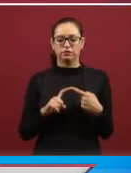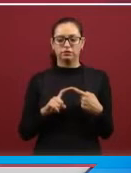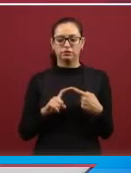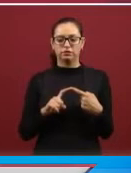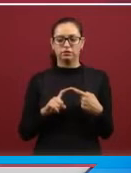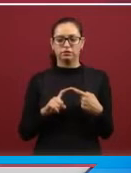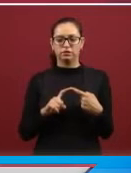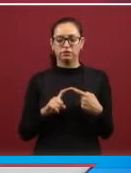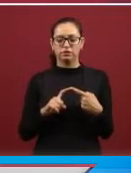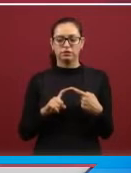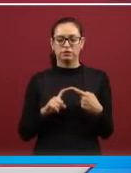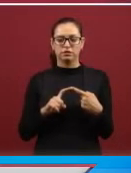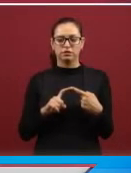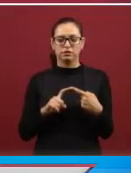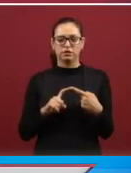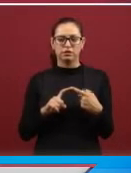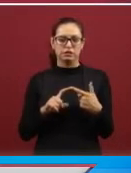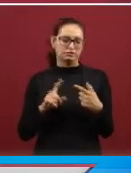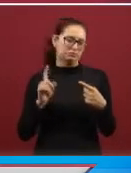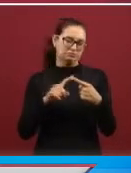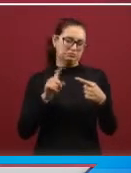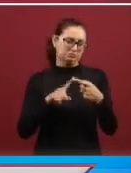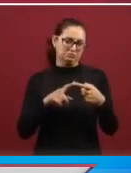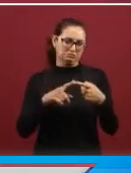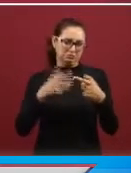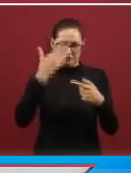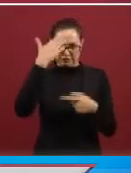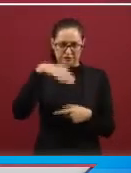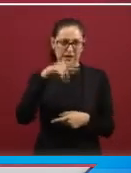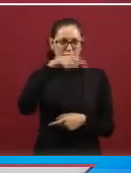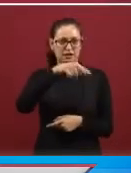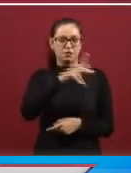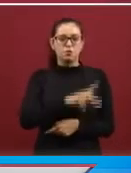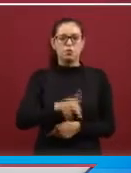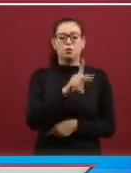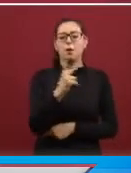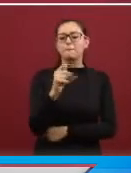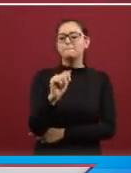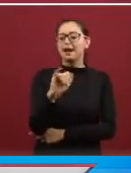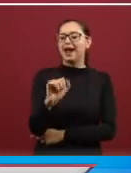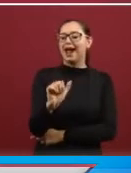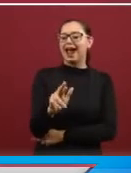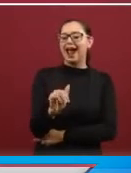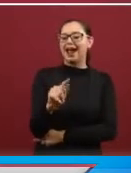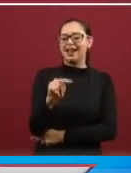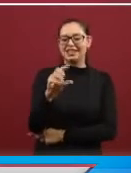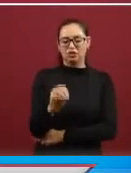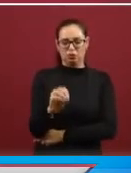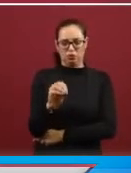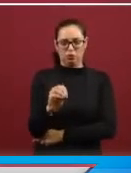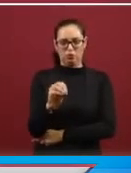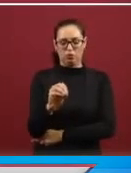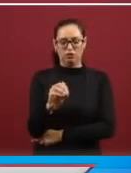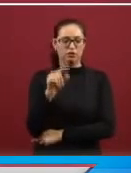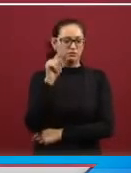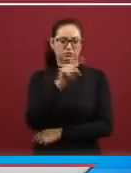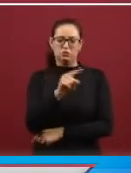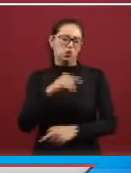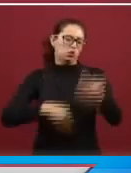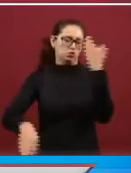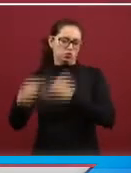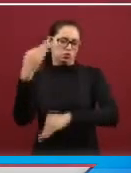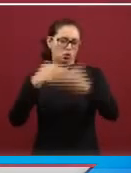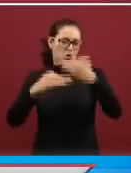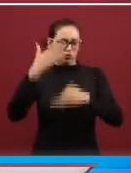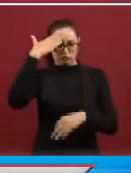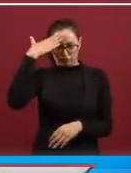que se compró en Pajarito. El tema más conocido es la compra de la planta de Pajaritos, en donde hay más